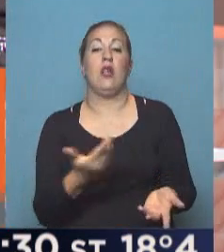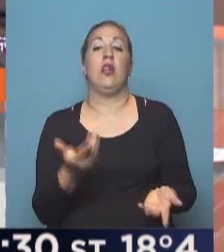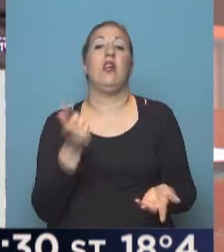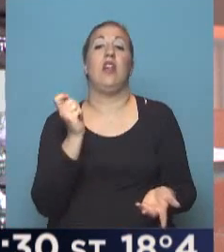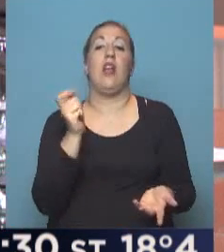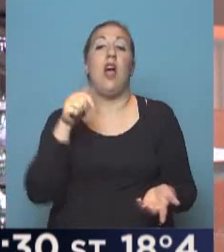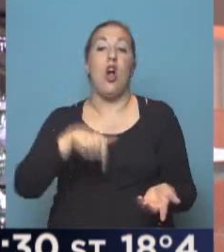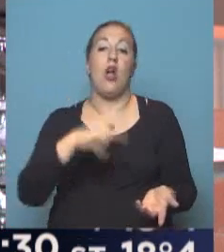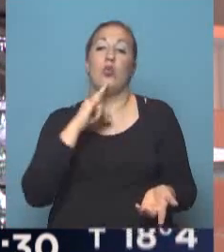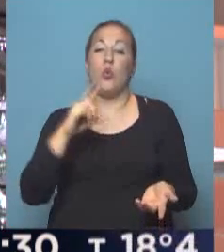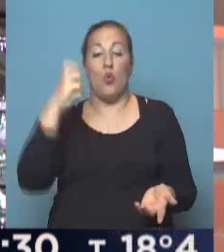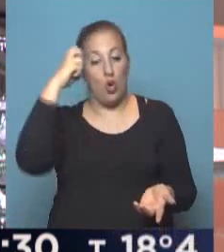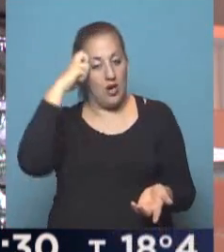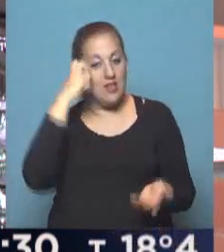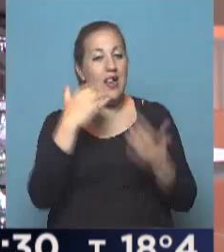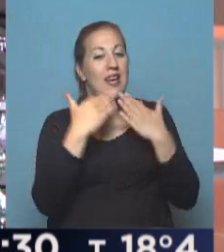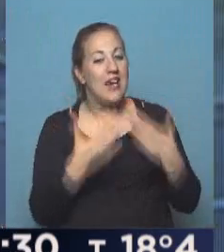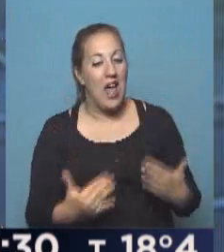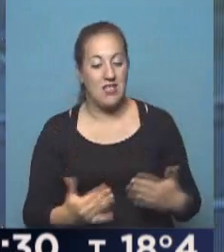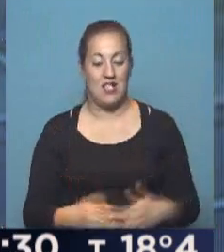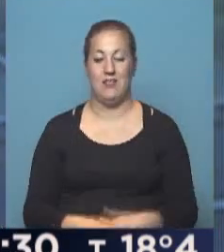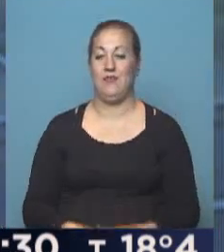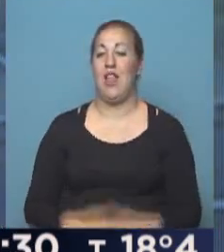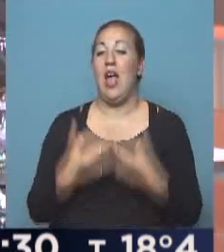tiene el congreso bien gracias gracias